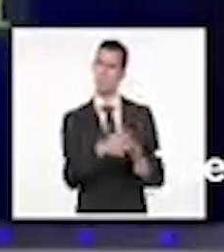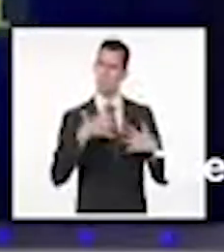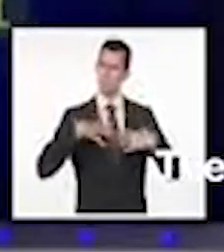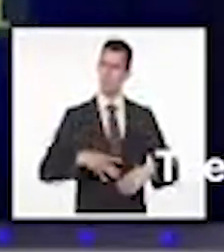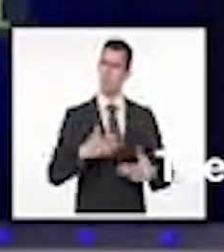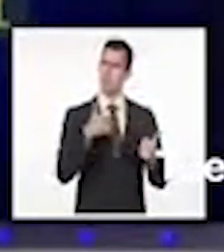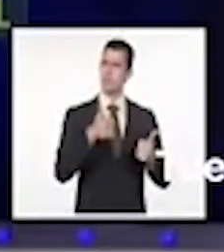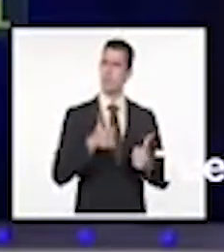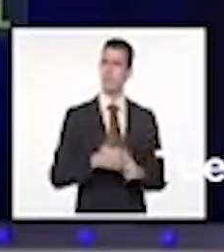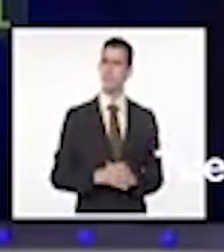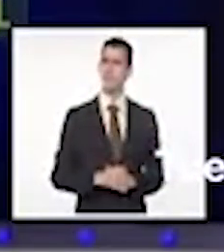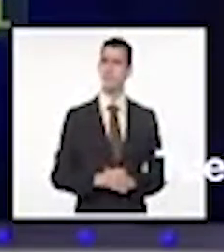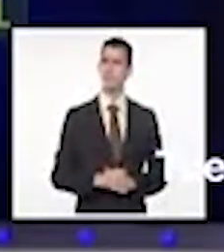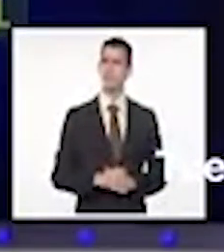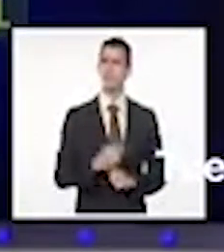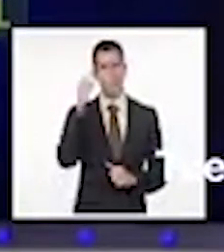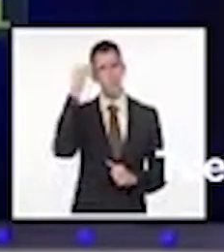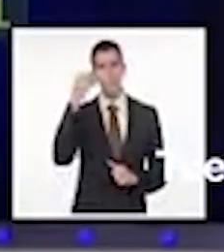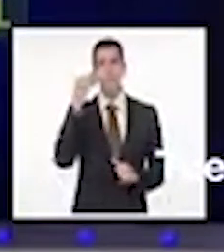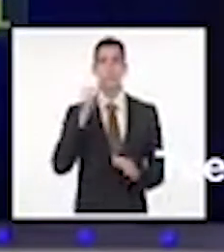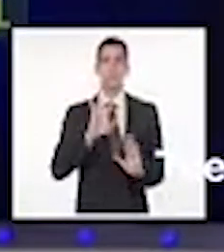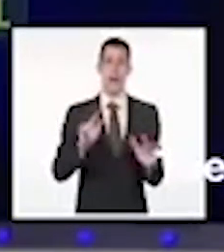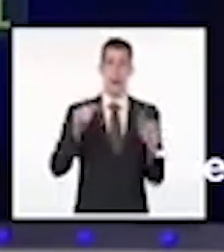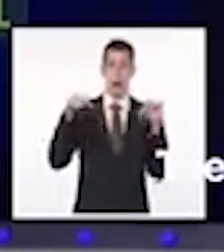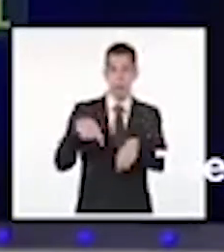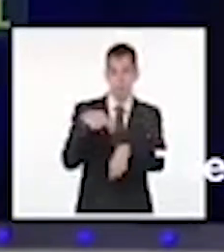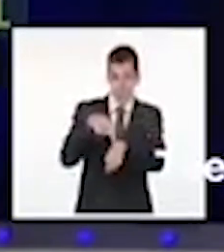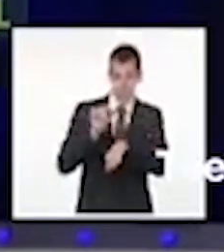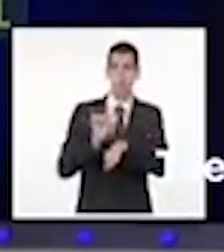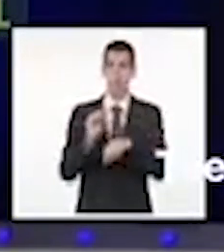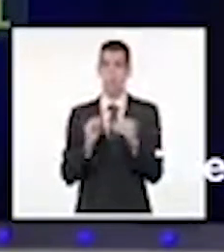hematocritos, plaquetas, leucocitos.